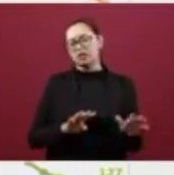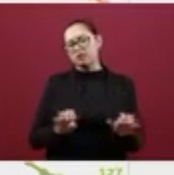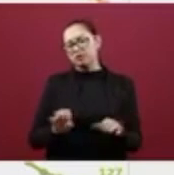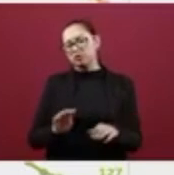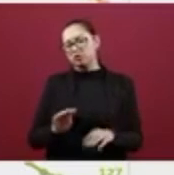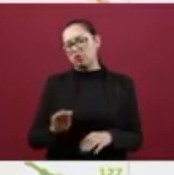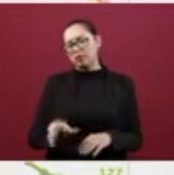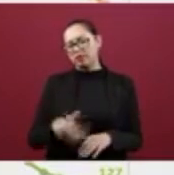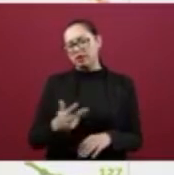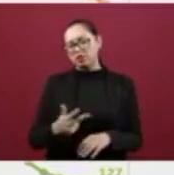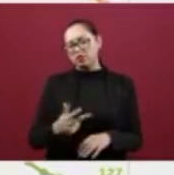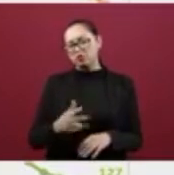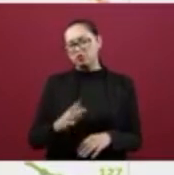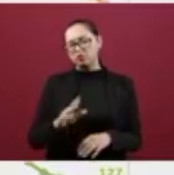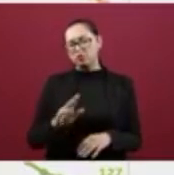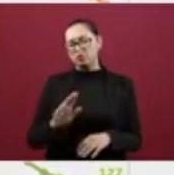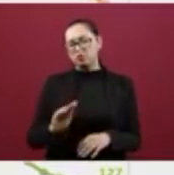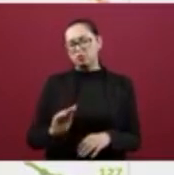1998-99 y hasta el